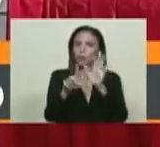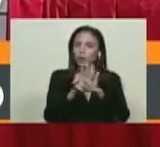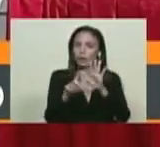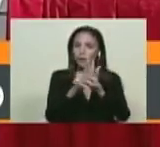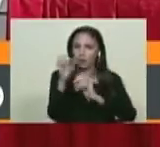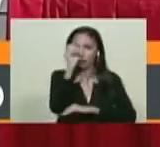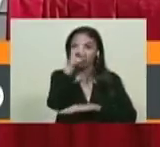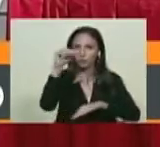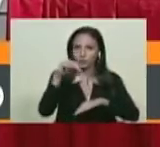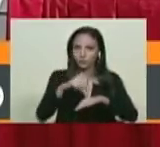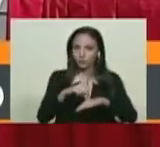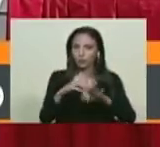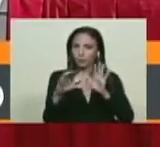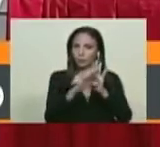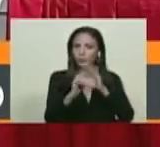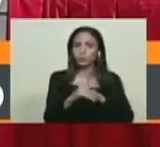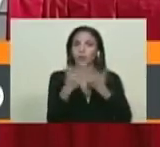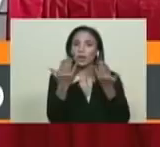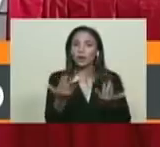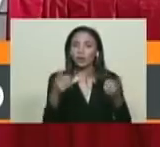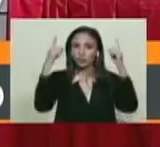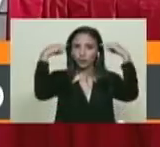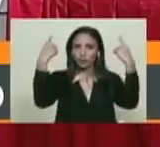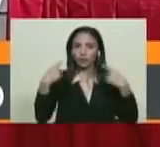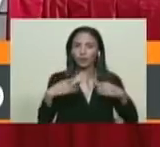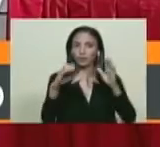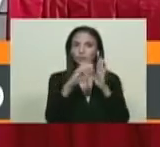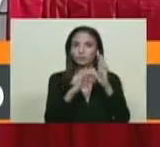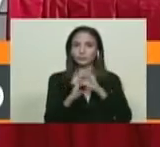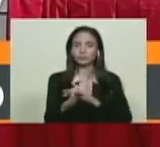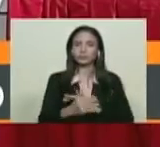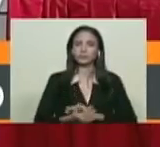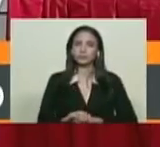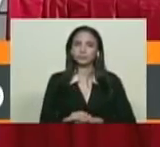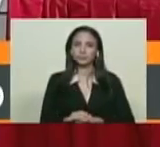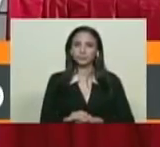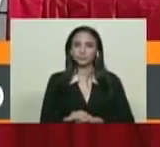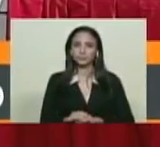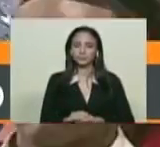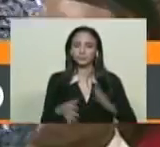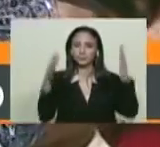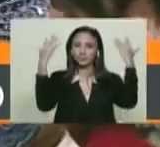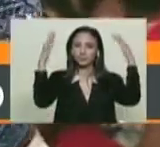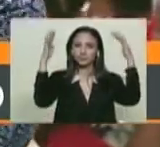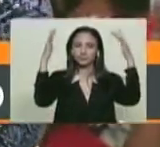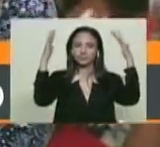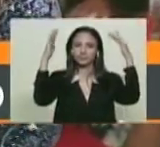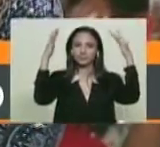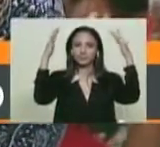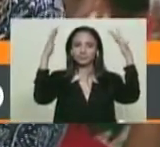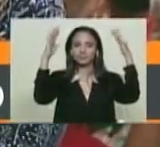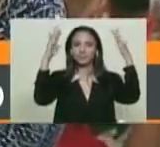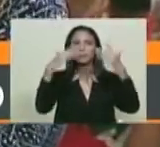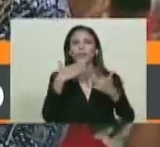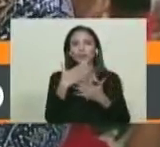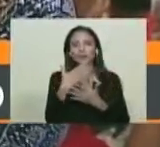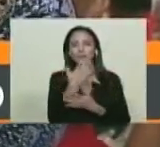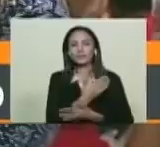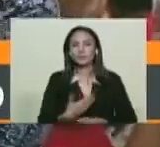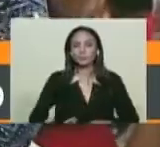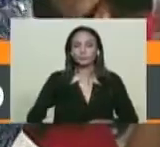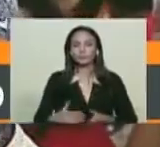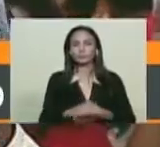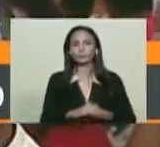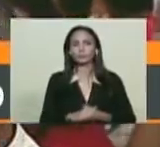Nacional Constituyente? Con ustedes, la constituyente Iris Varela. Gracias, presidente. Bueno,